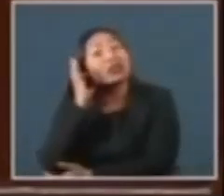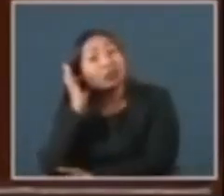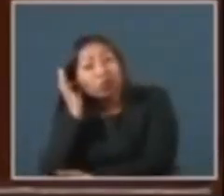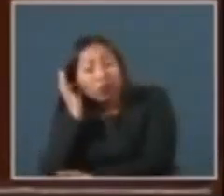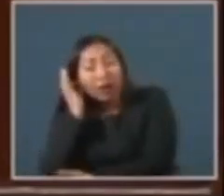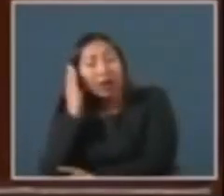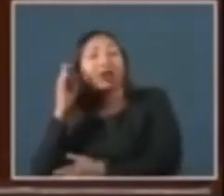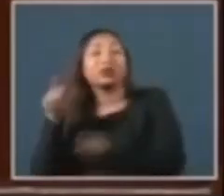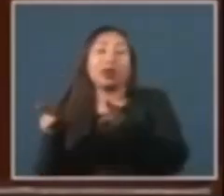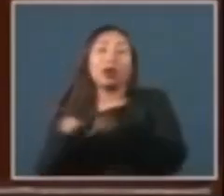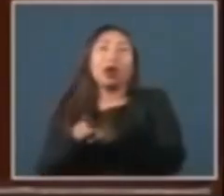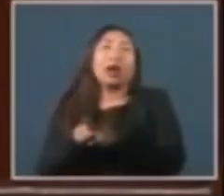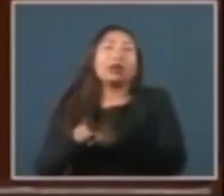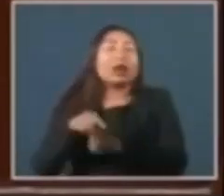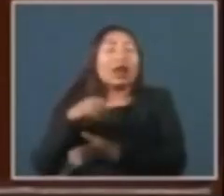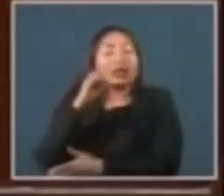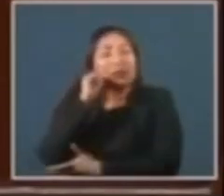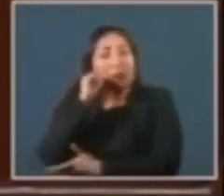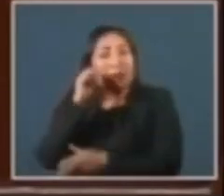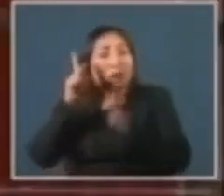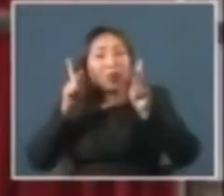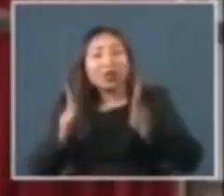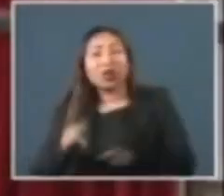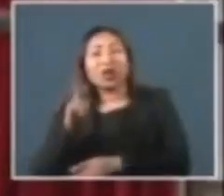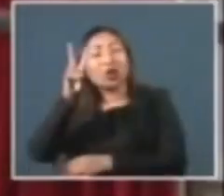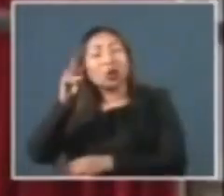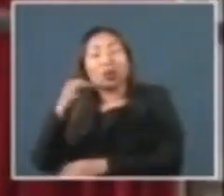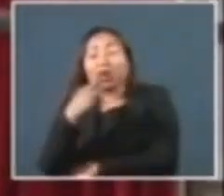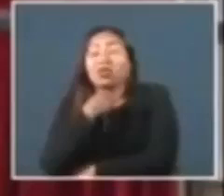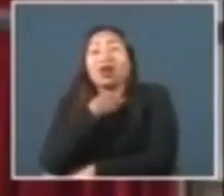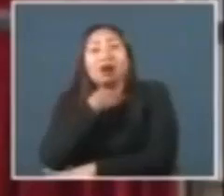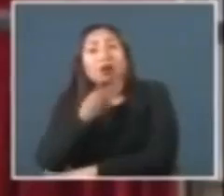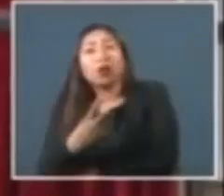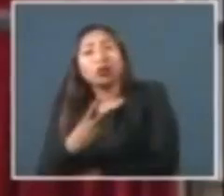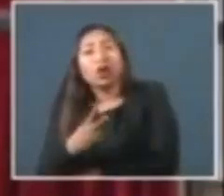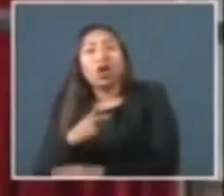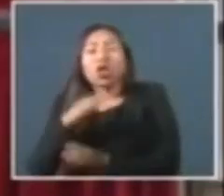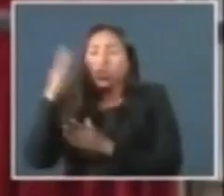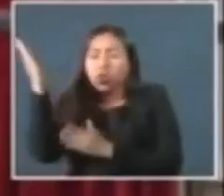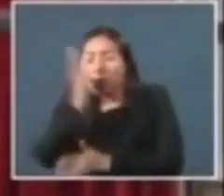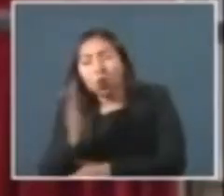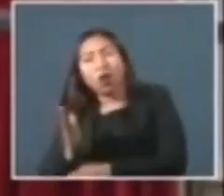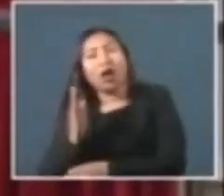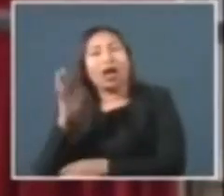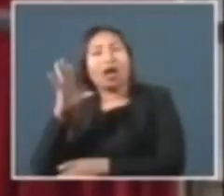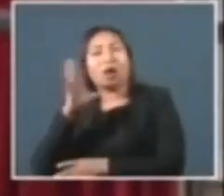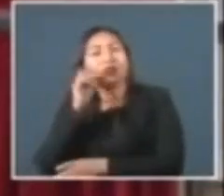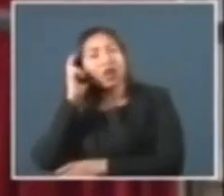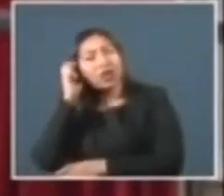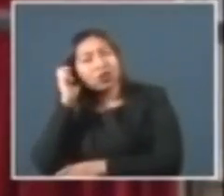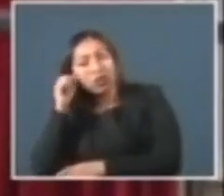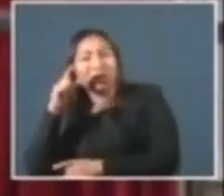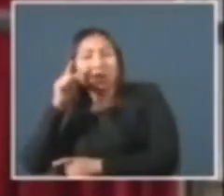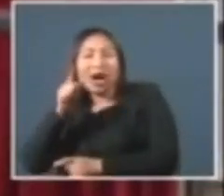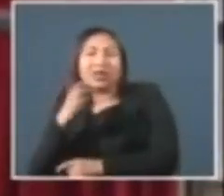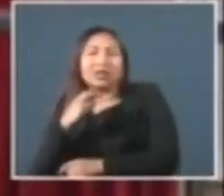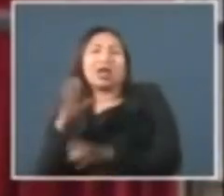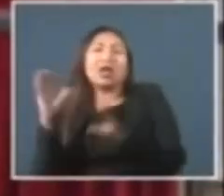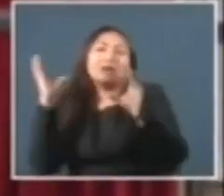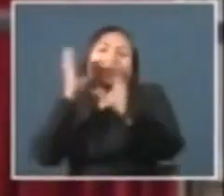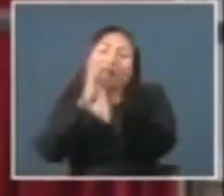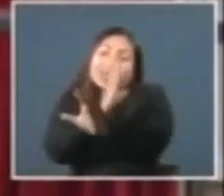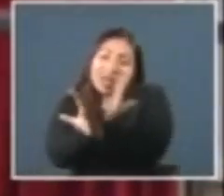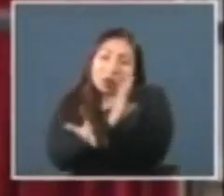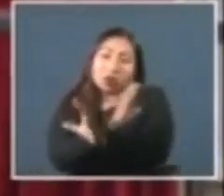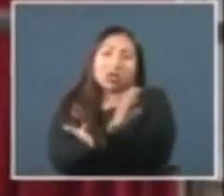las personas que no tenían voz. Y nunca hemos escuchado su voz defendiendo a esas mismas personas. En cambio, violó los